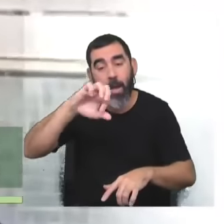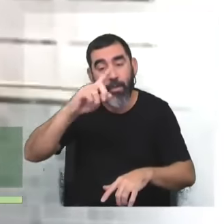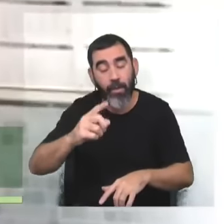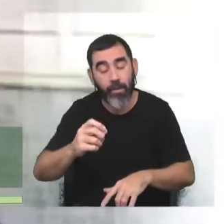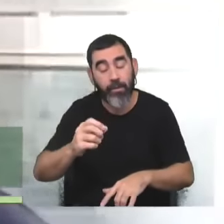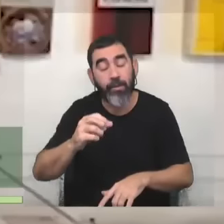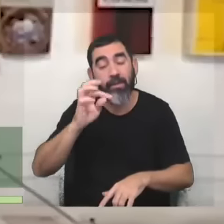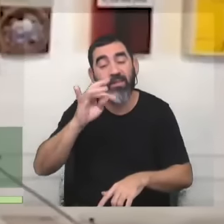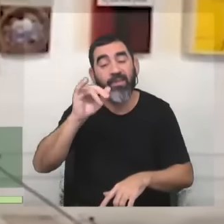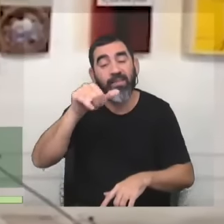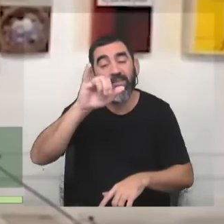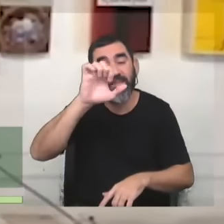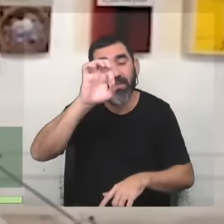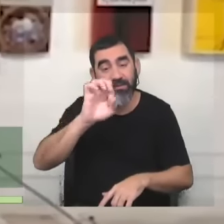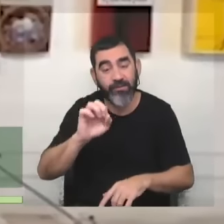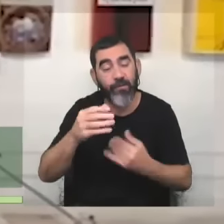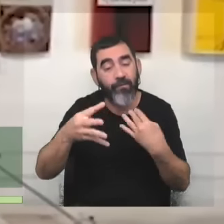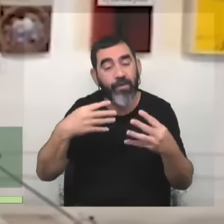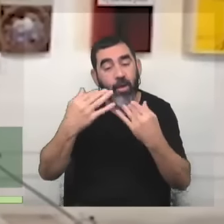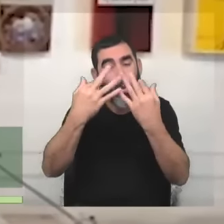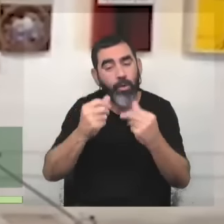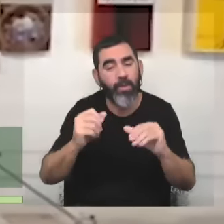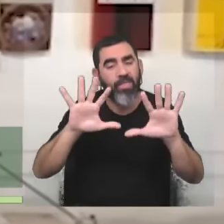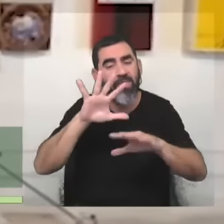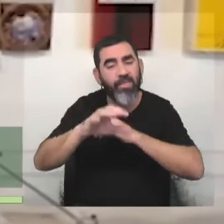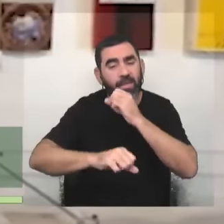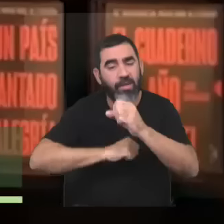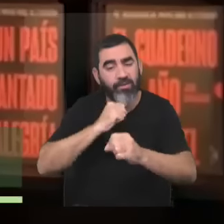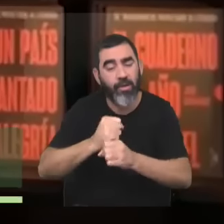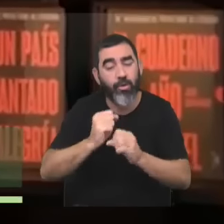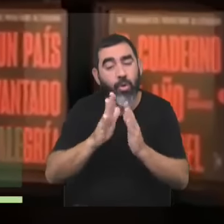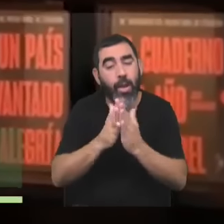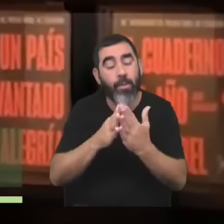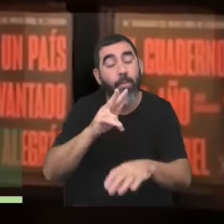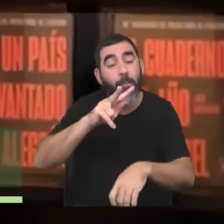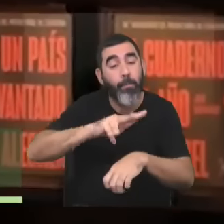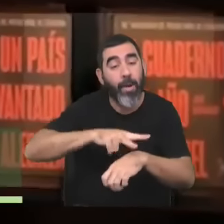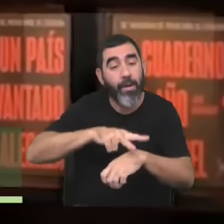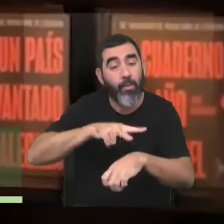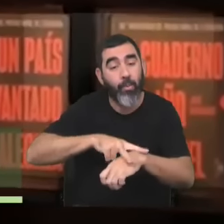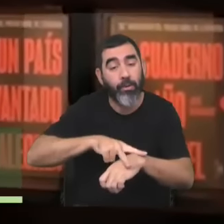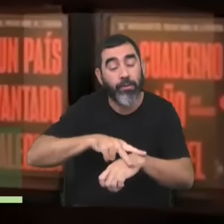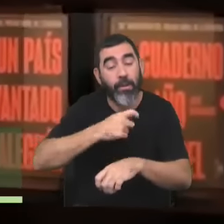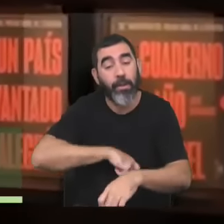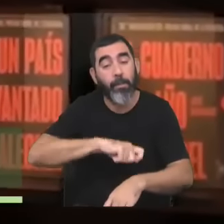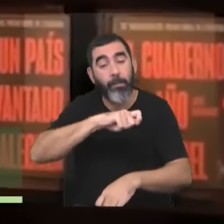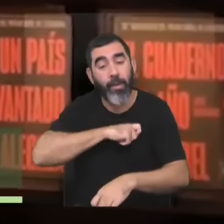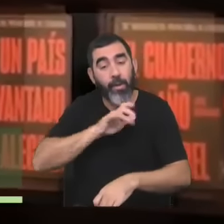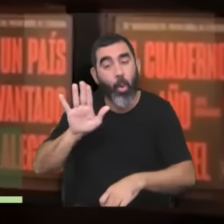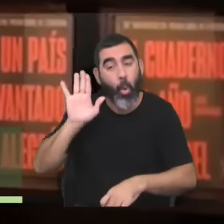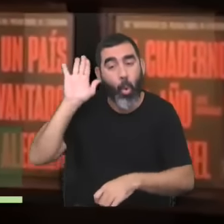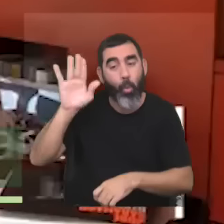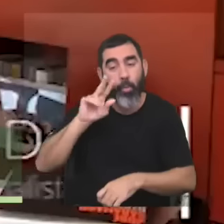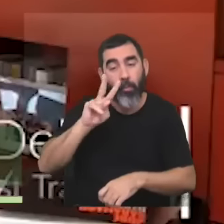Rodrigo tisnés la feria es organizada desde hace 10 años por la cámara del libro de Asunción habiendo sido España el país homenajeado en